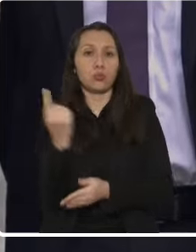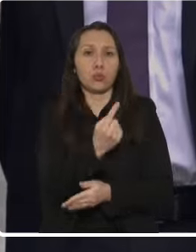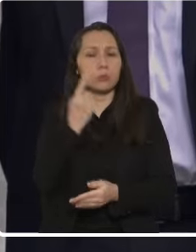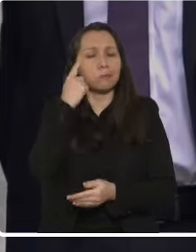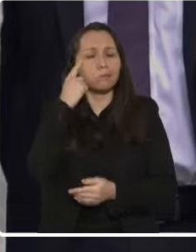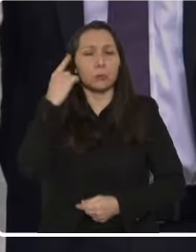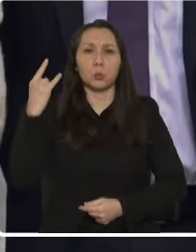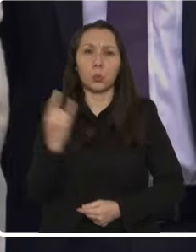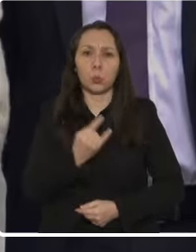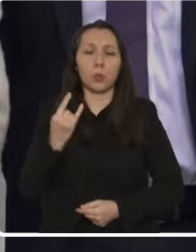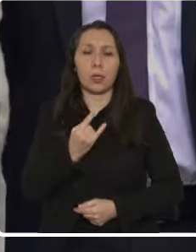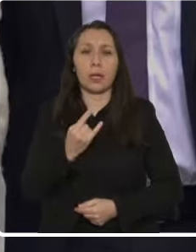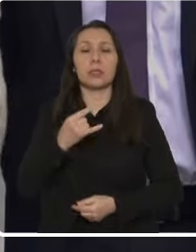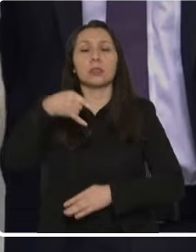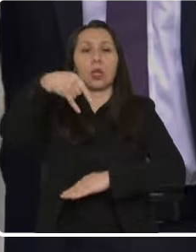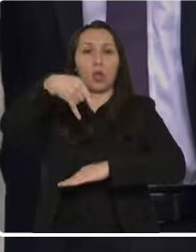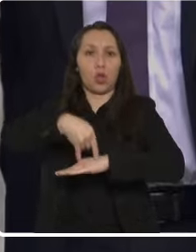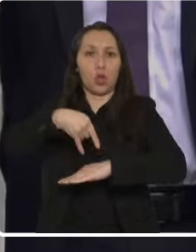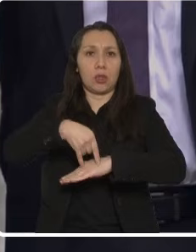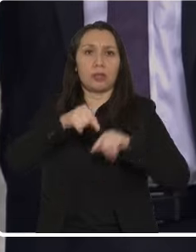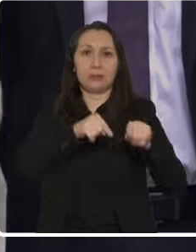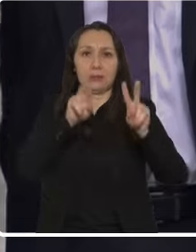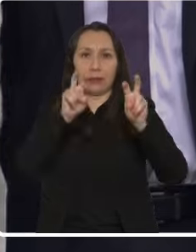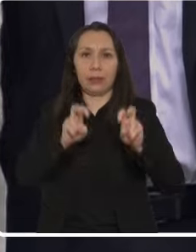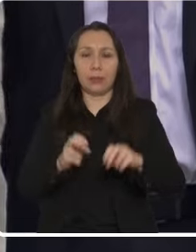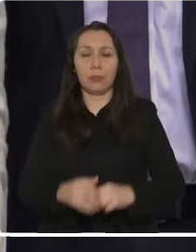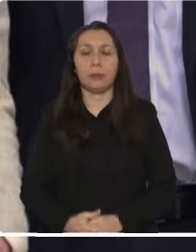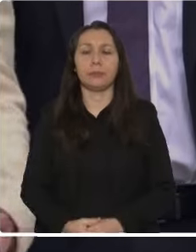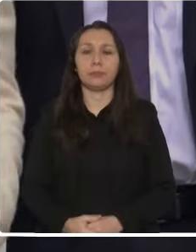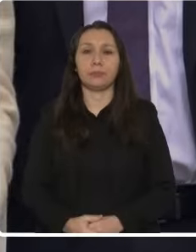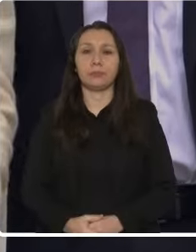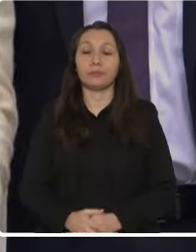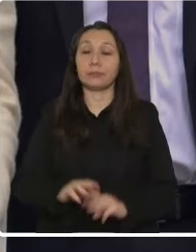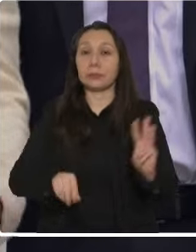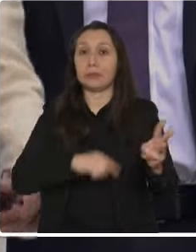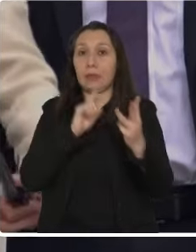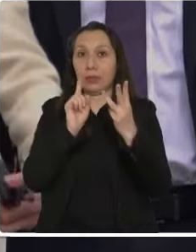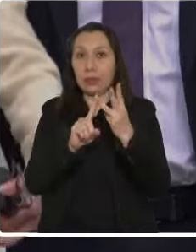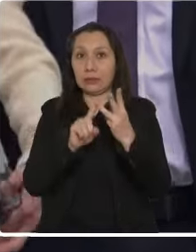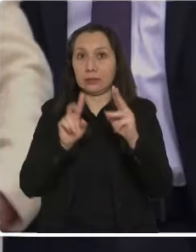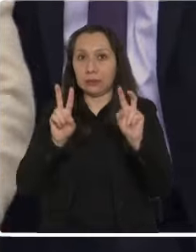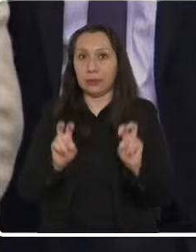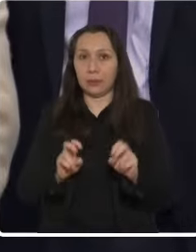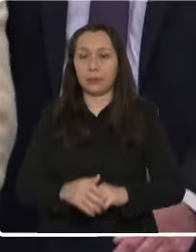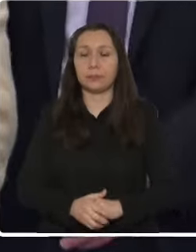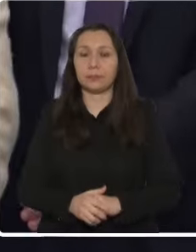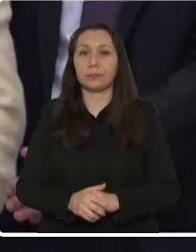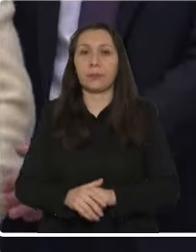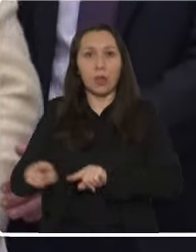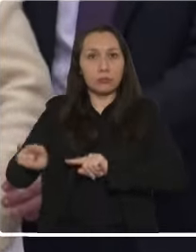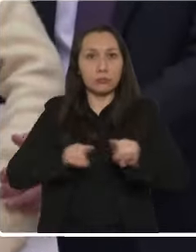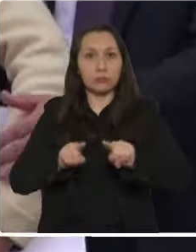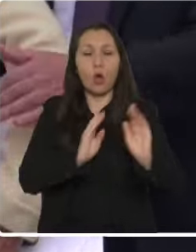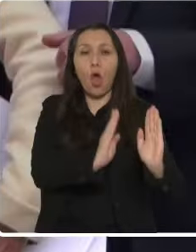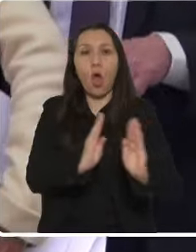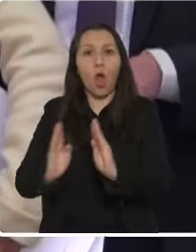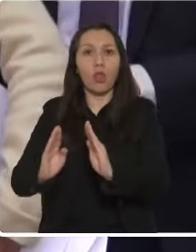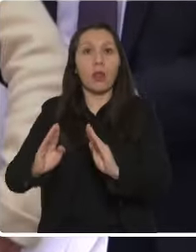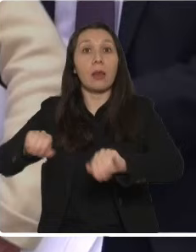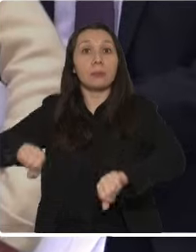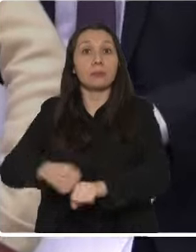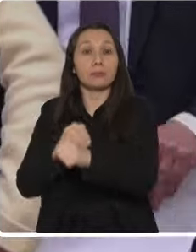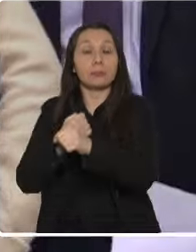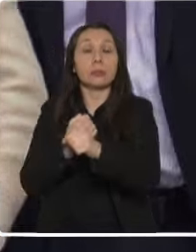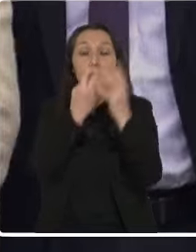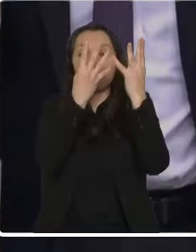de urgencia del Congreso en esta materia. En tercer lugar, para la gestión del orden de los detenidos